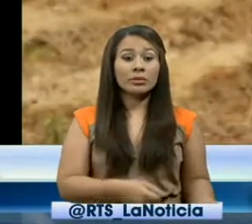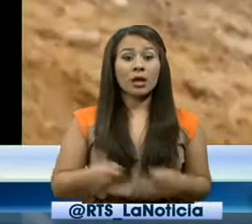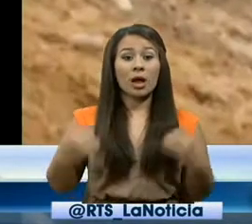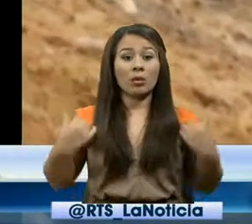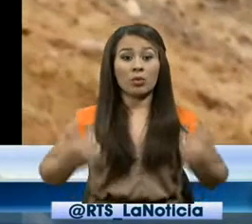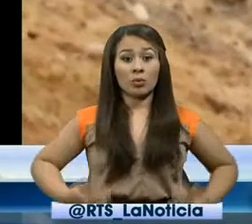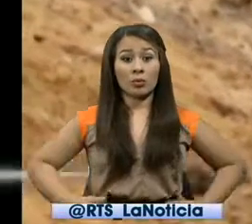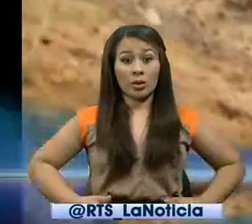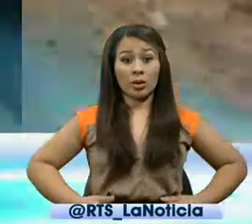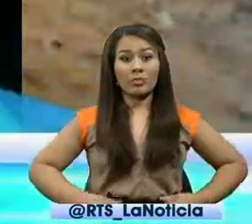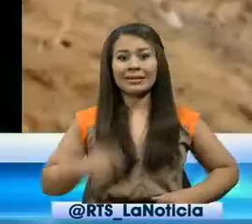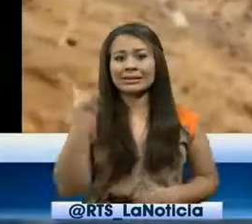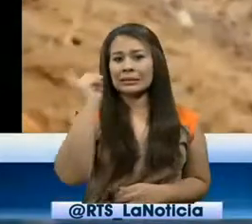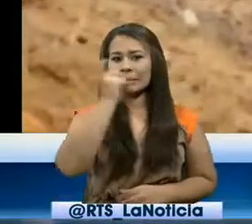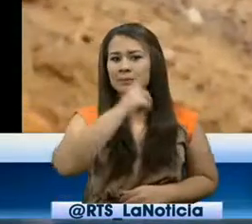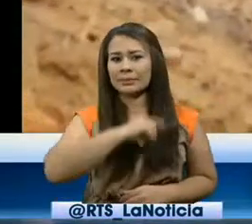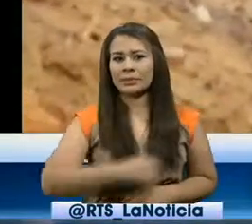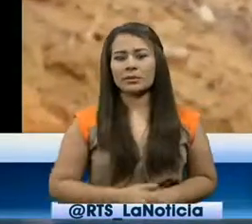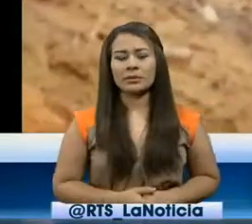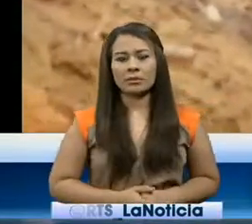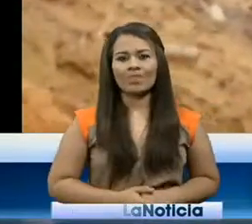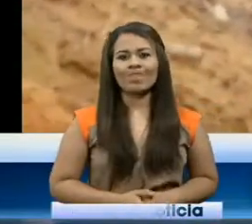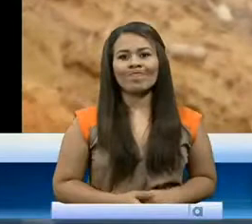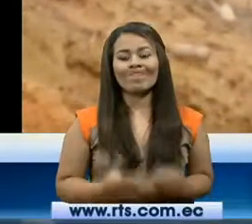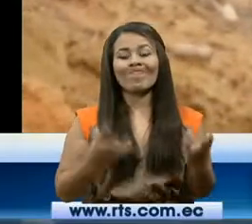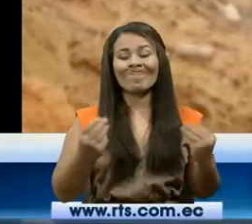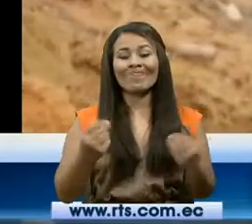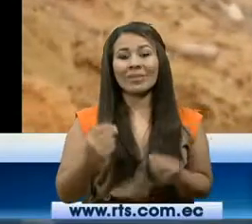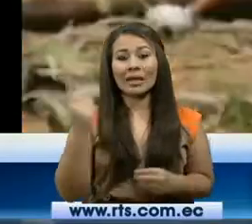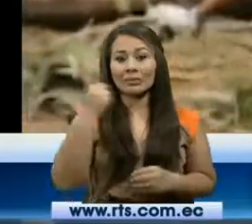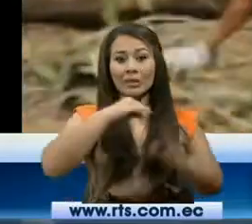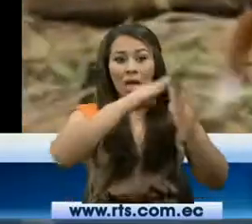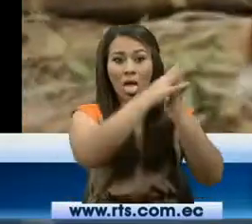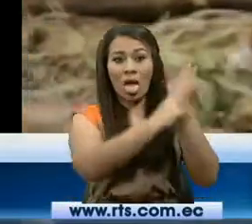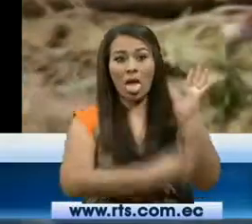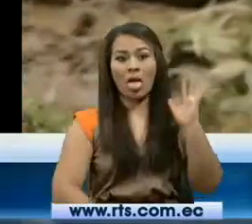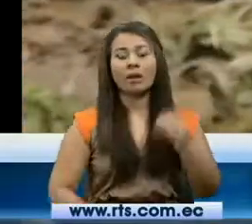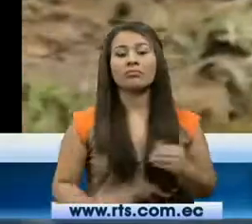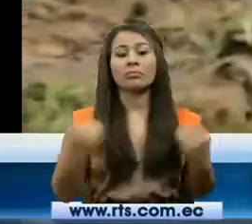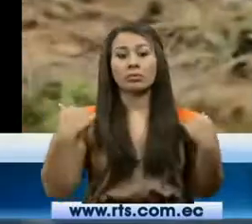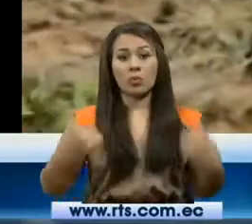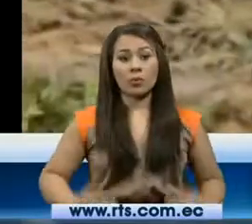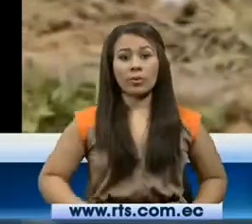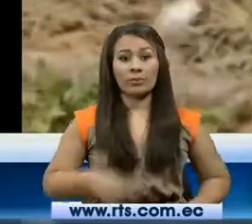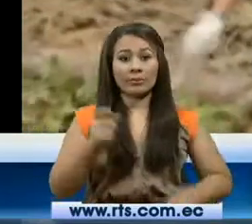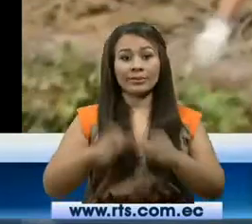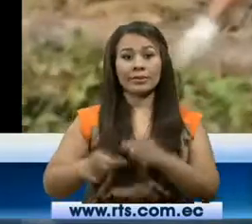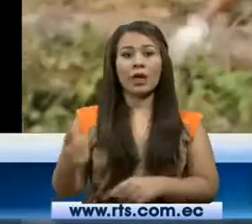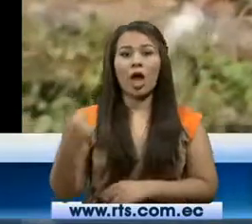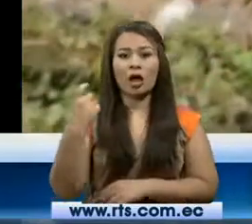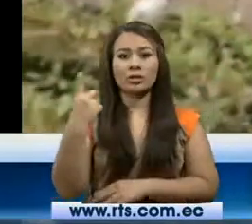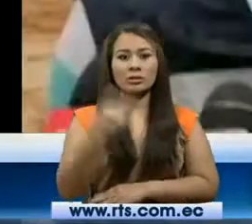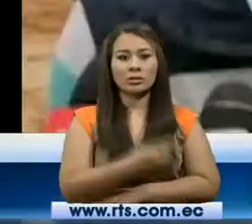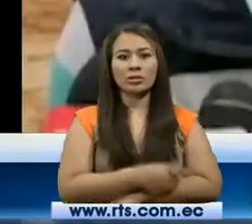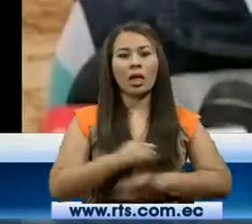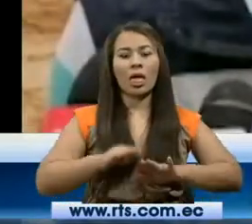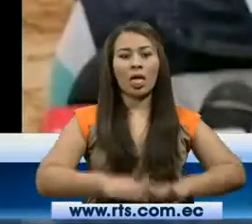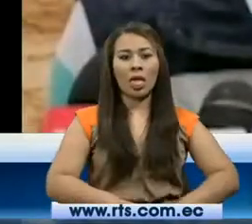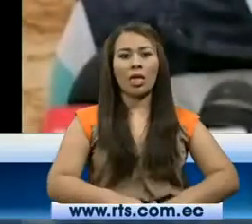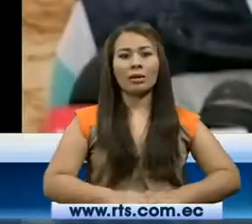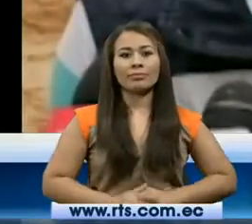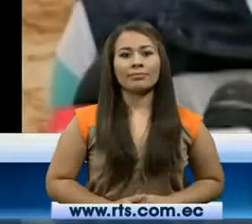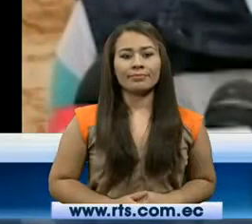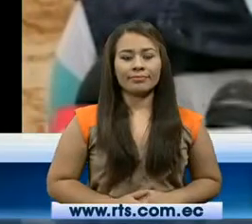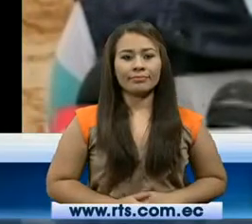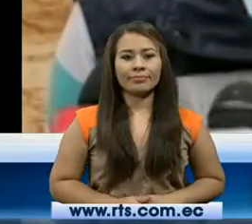vida se tornaron complicadas debido al avanzado estado de descomposición. Los cuerpos han pasado 11 días bajo tierra. Efectivamente